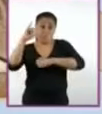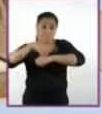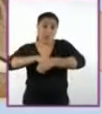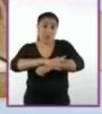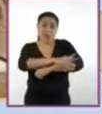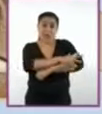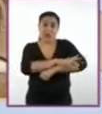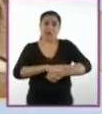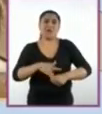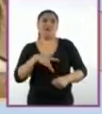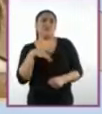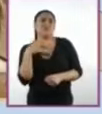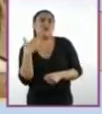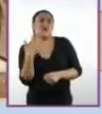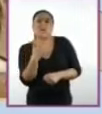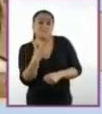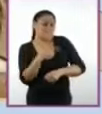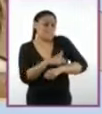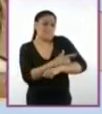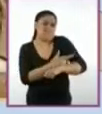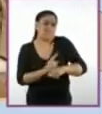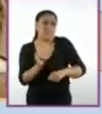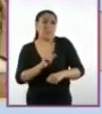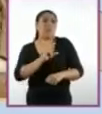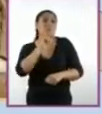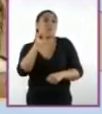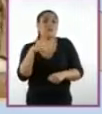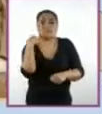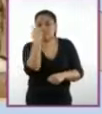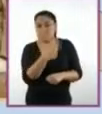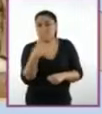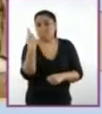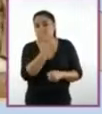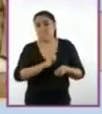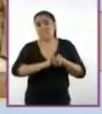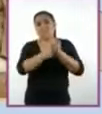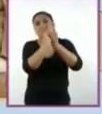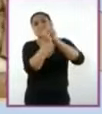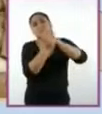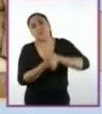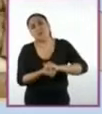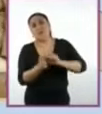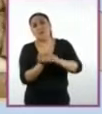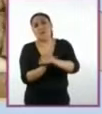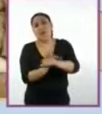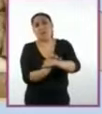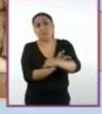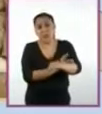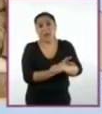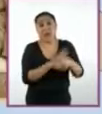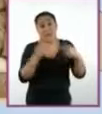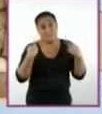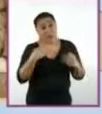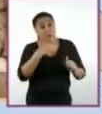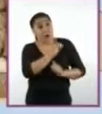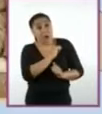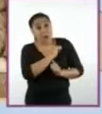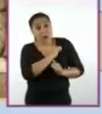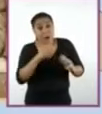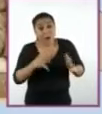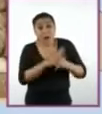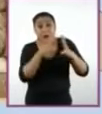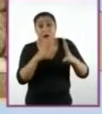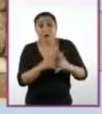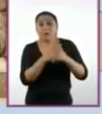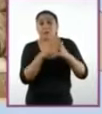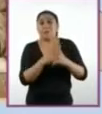piel no produce heridas inmediatas, aunque después de varias horas aparecen lesiones, por lo que los combatientes en un